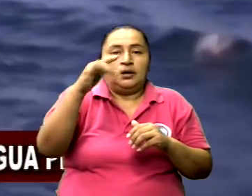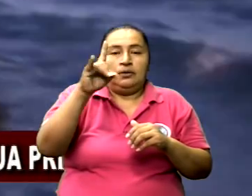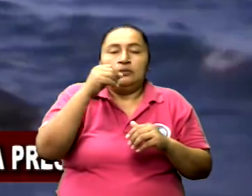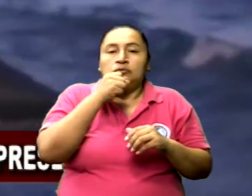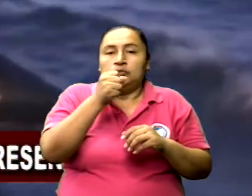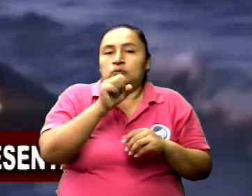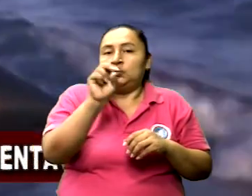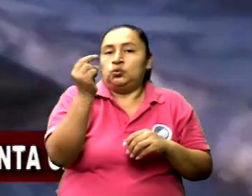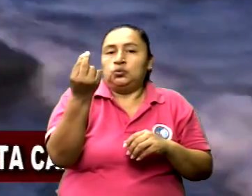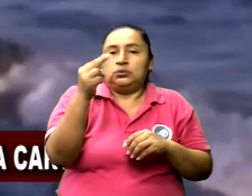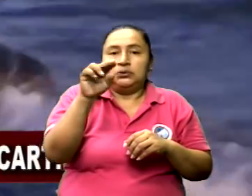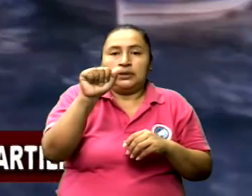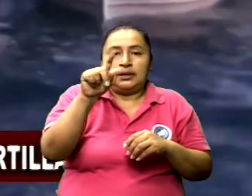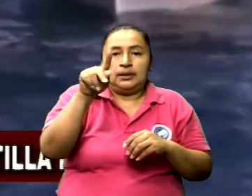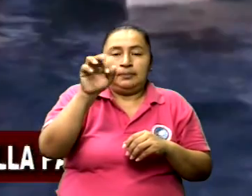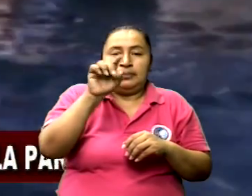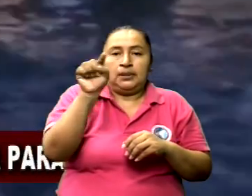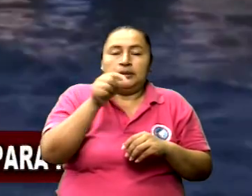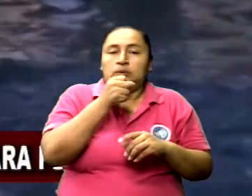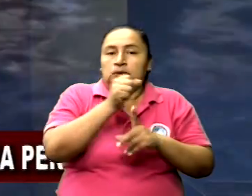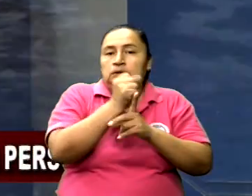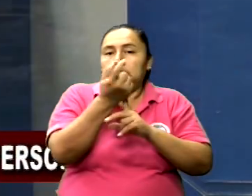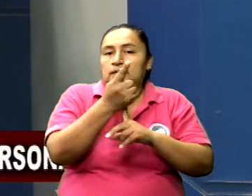Villalta, Noticias, Asamblea TV.